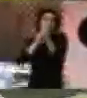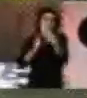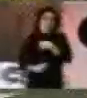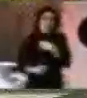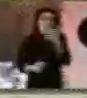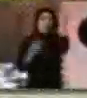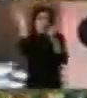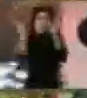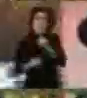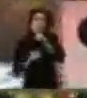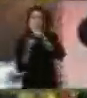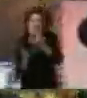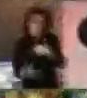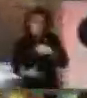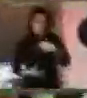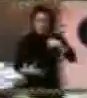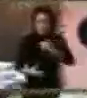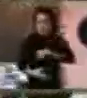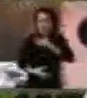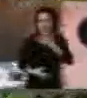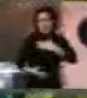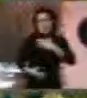mi momento y lo llevo en el alma.